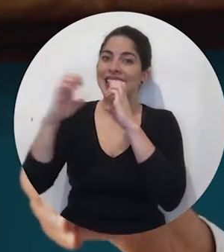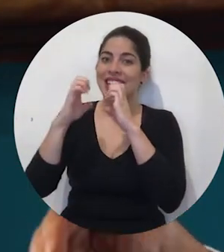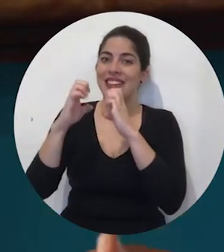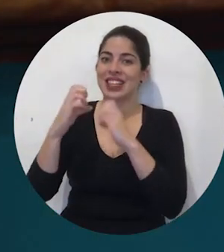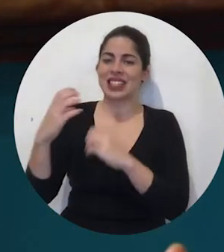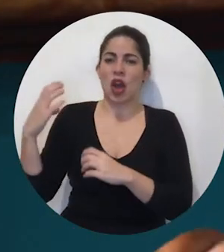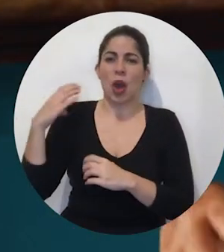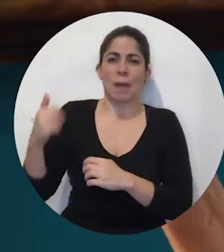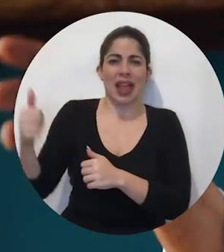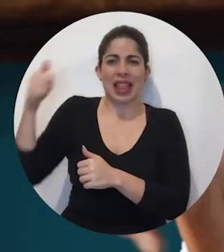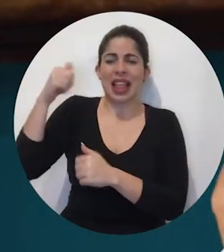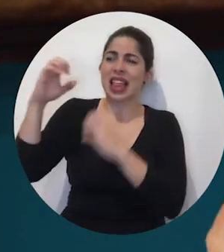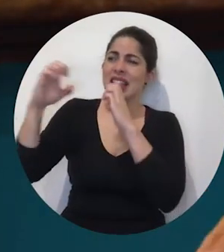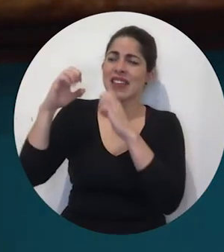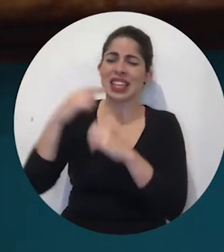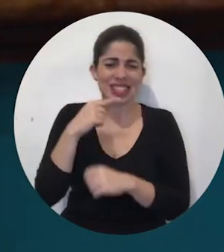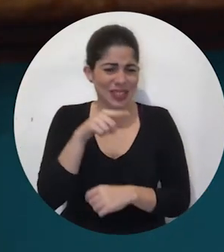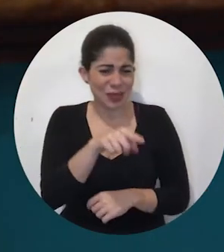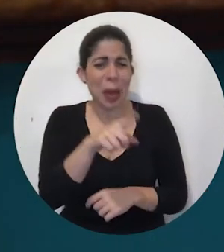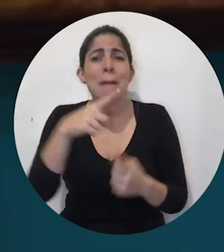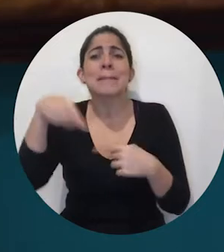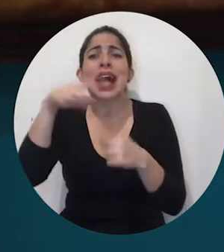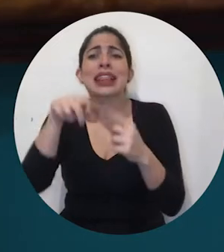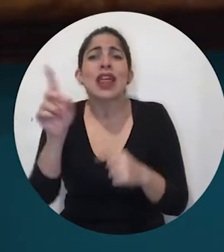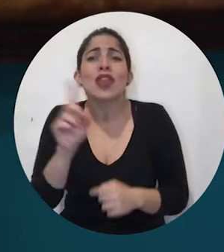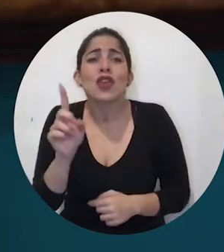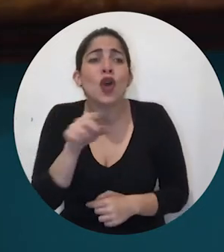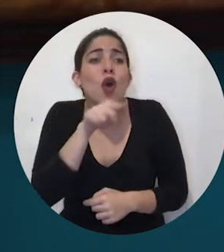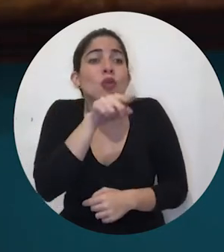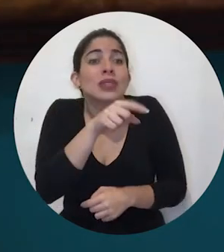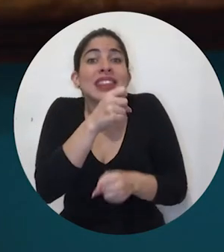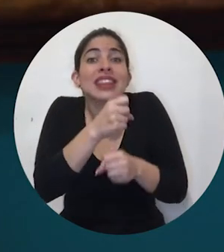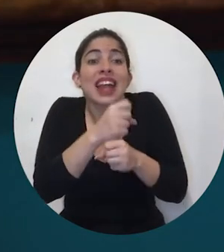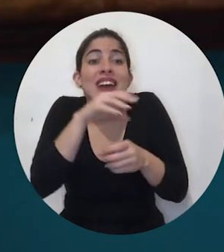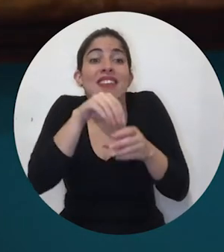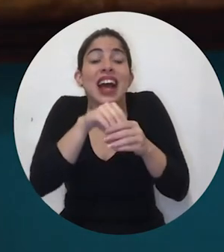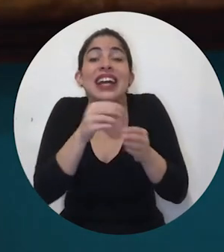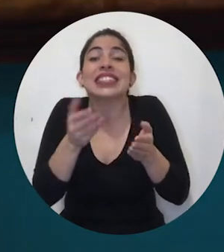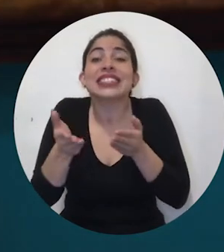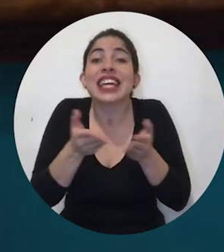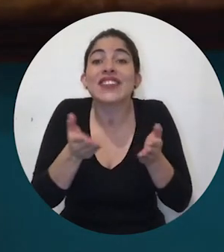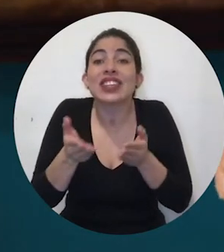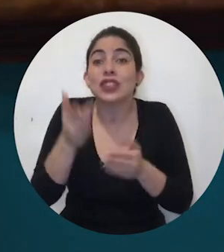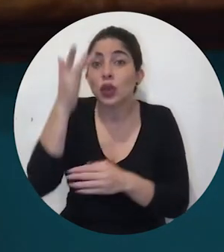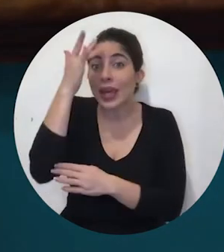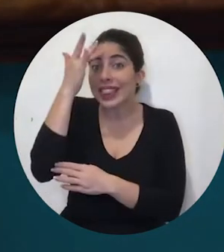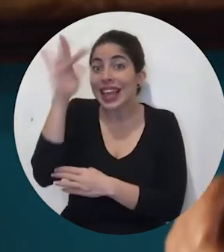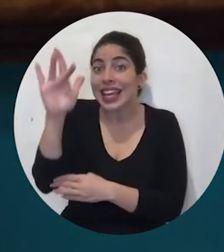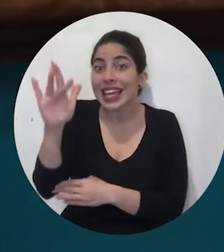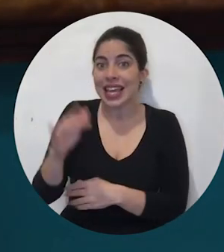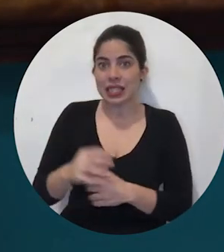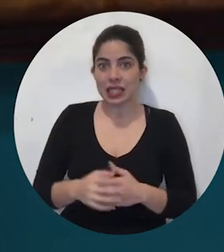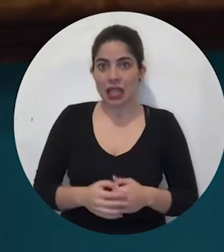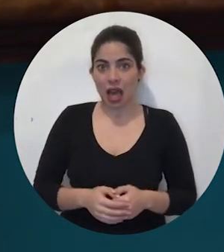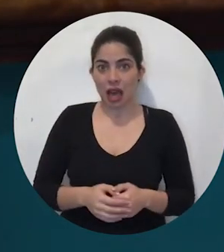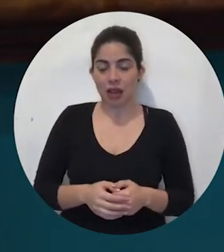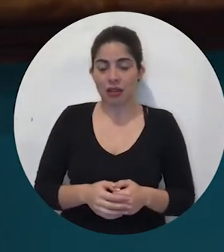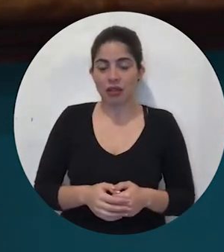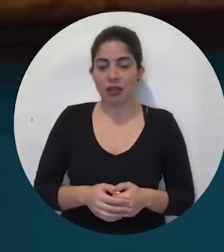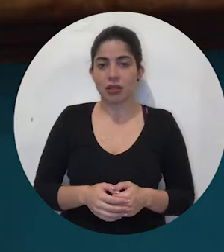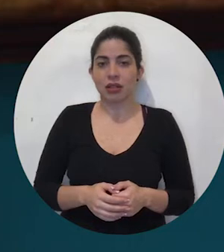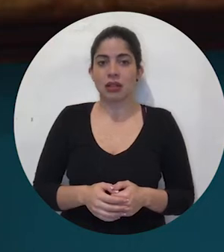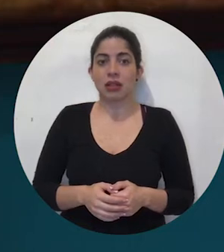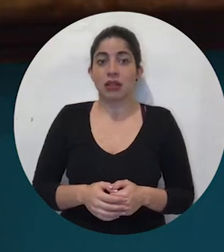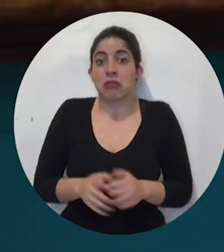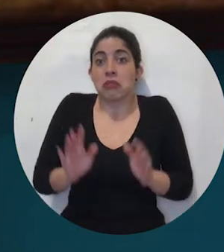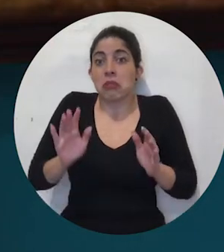una entrevista a unos comandantes y me dicen, no, usted no fue mandadero, usted trabajó en el servicio de